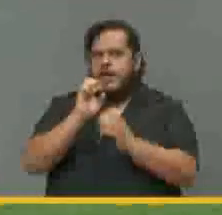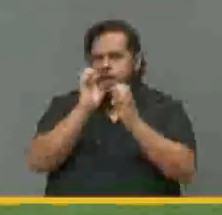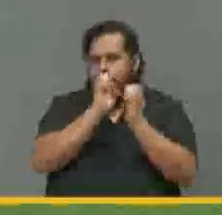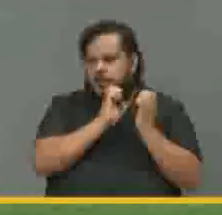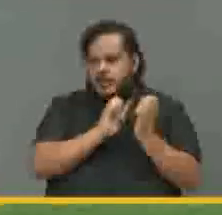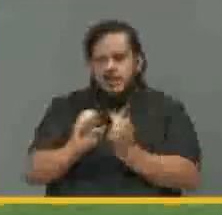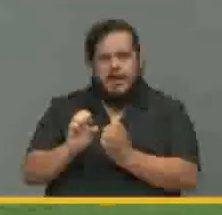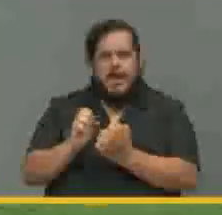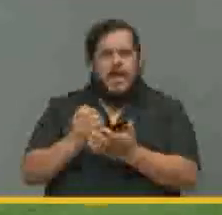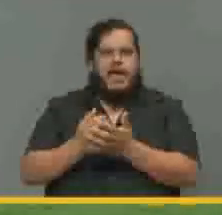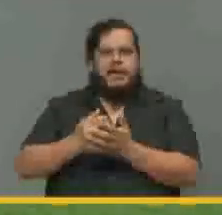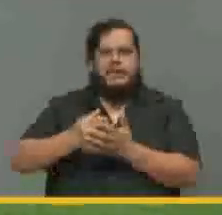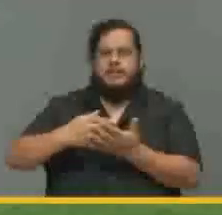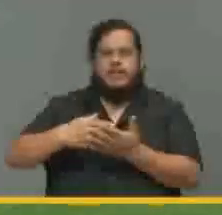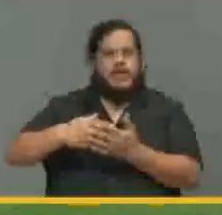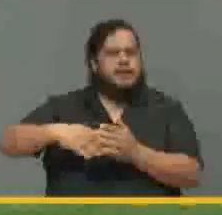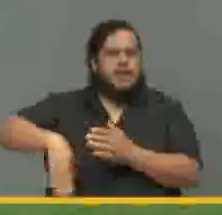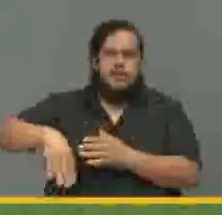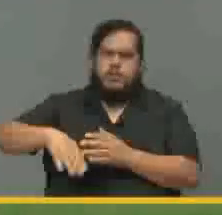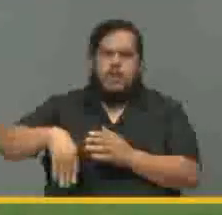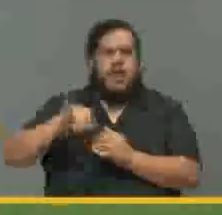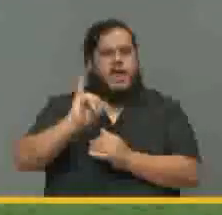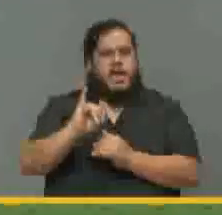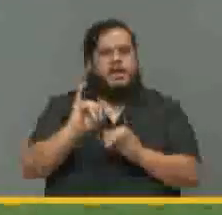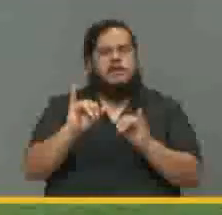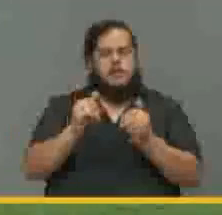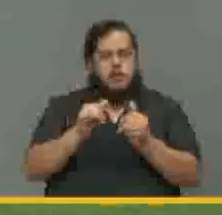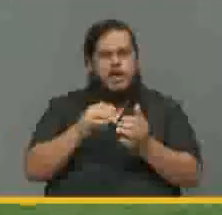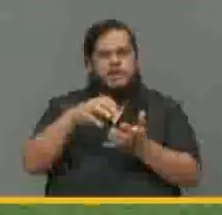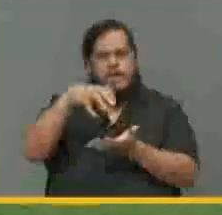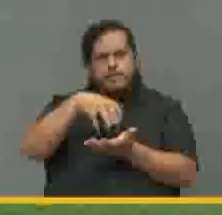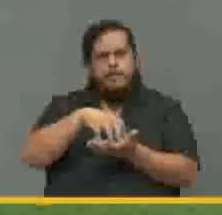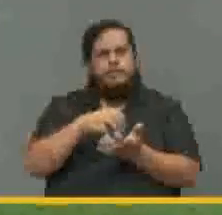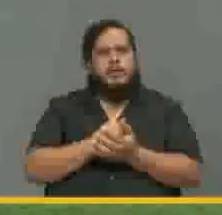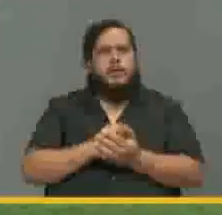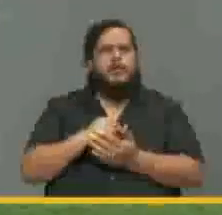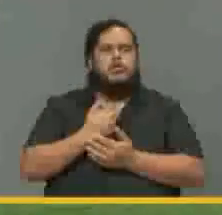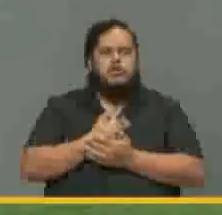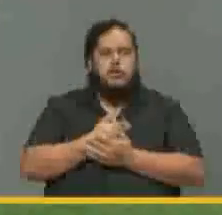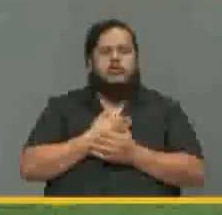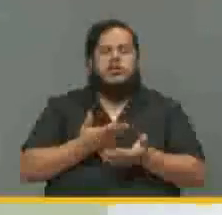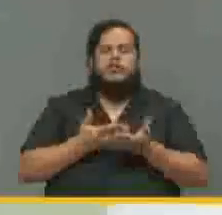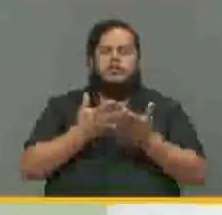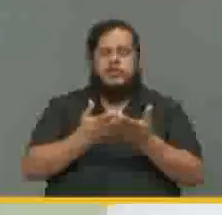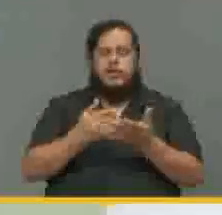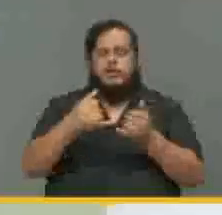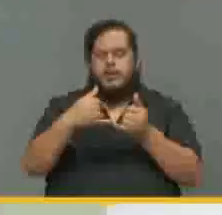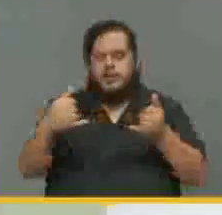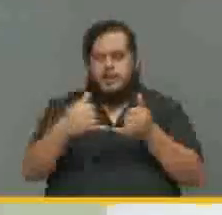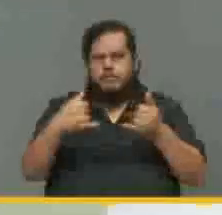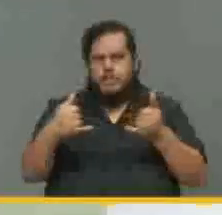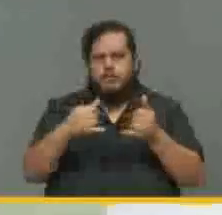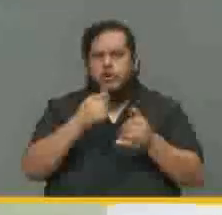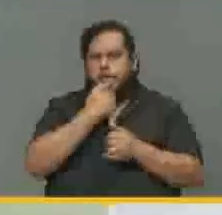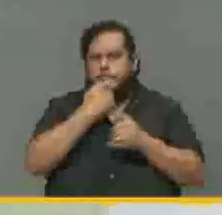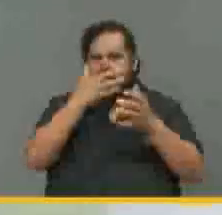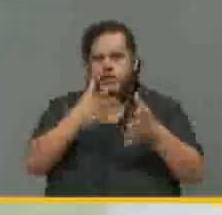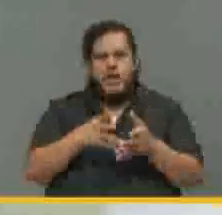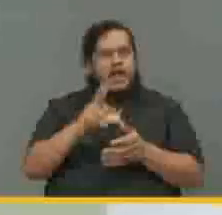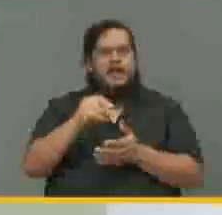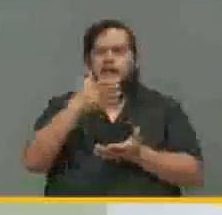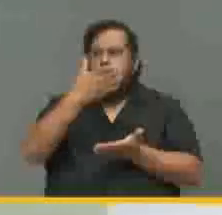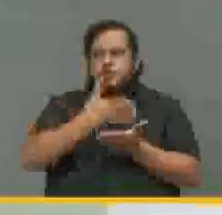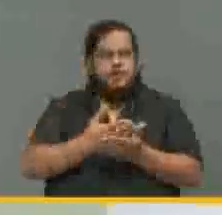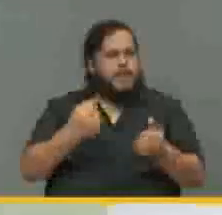que se demore lo menos posible en estas jugadas de balón parado. Le hemos dado lineamientos también a los árbitros de que no queremos que se esté parando el partido por